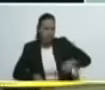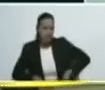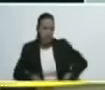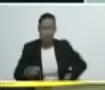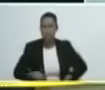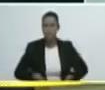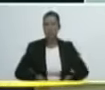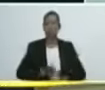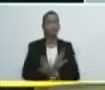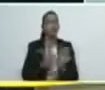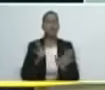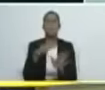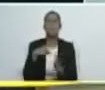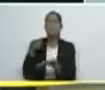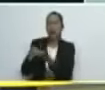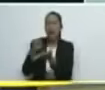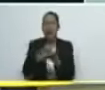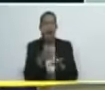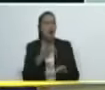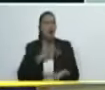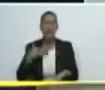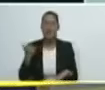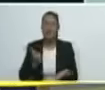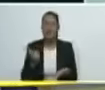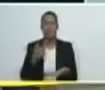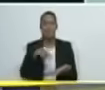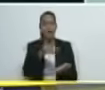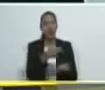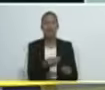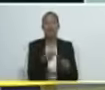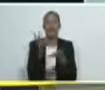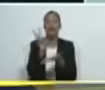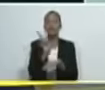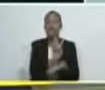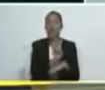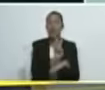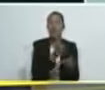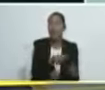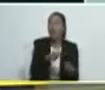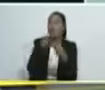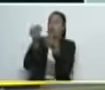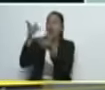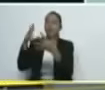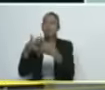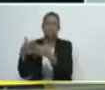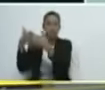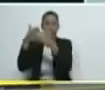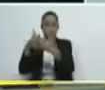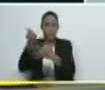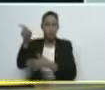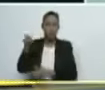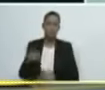de lo que sea para entregar a nuestra patria a las garras del imperio norteamericano.